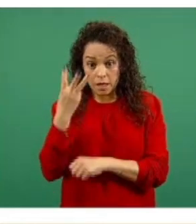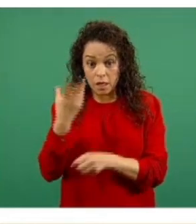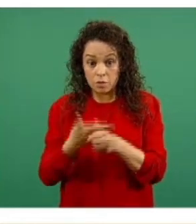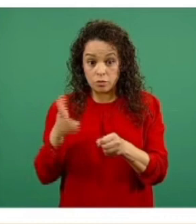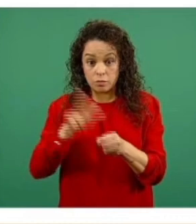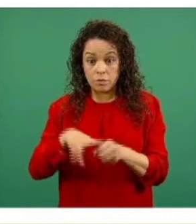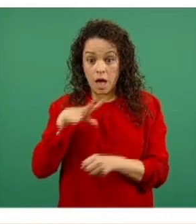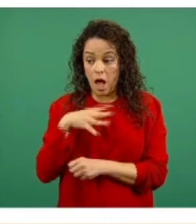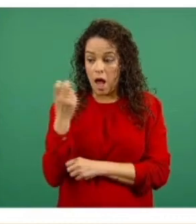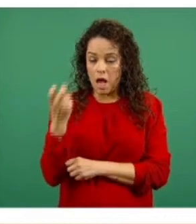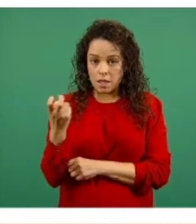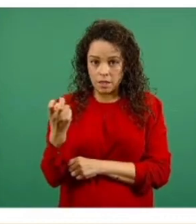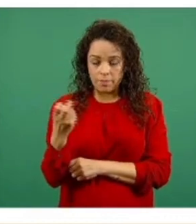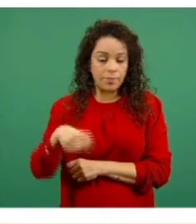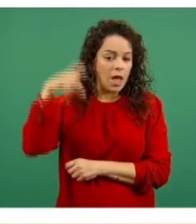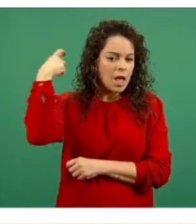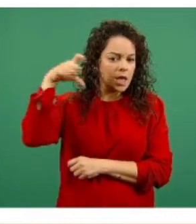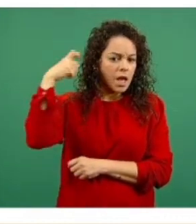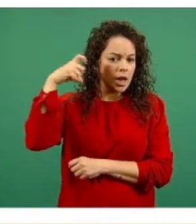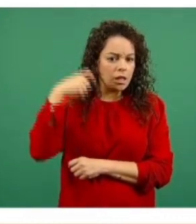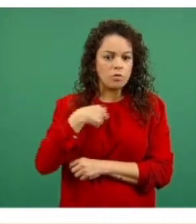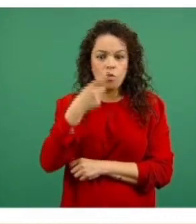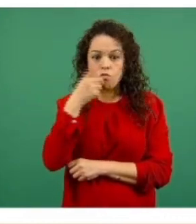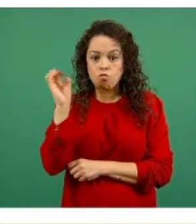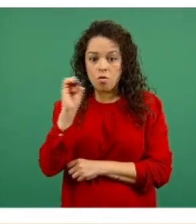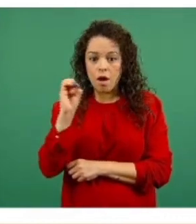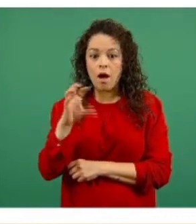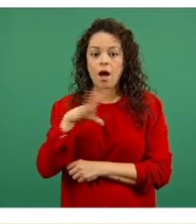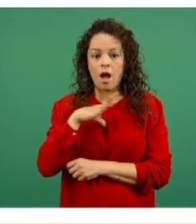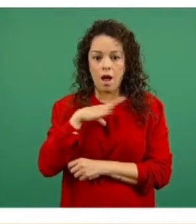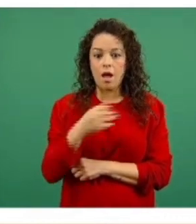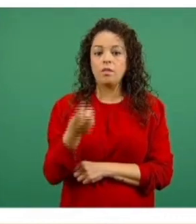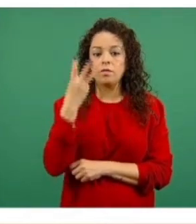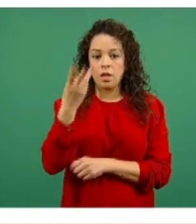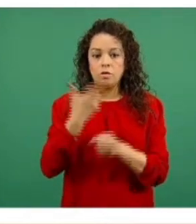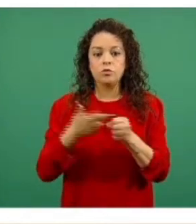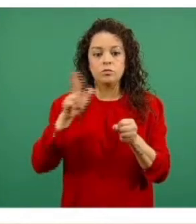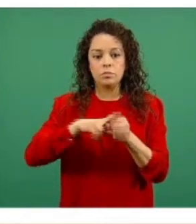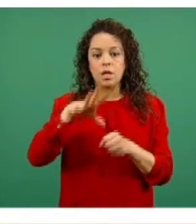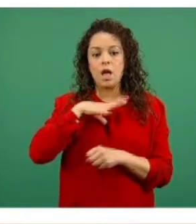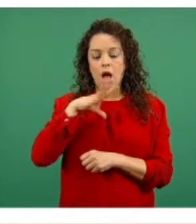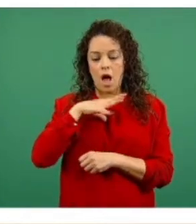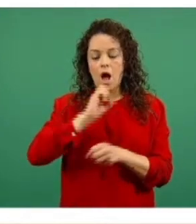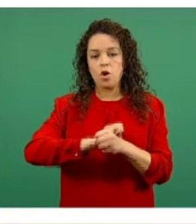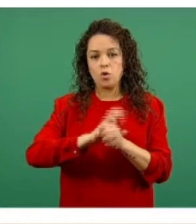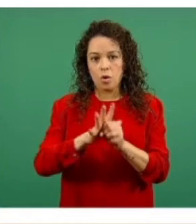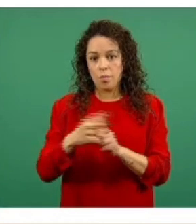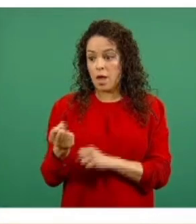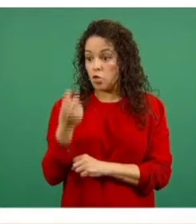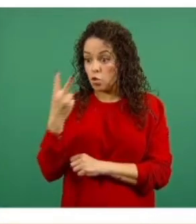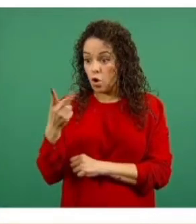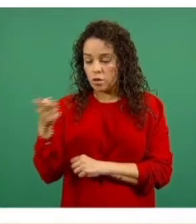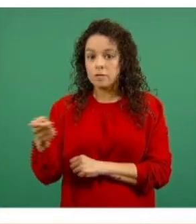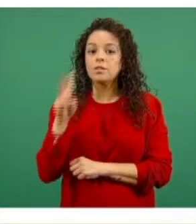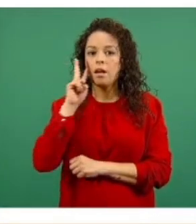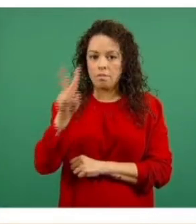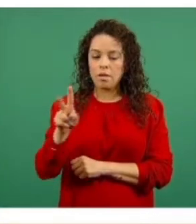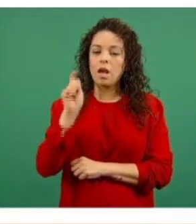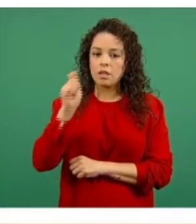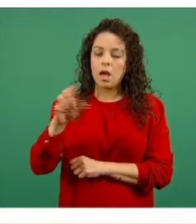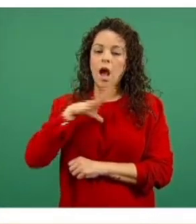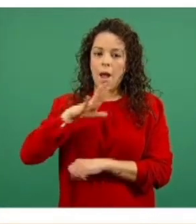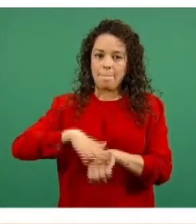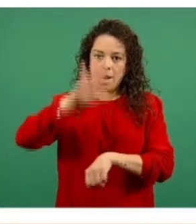crecimiento. Y en el caso de Querétaro, que no lo mencioné, son 3 hospitales que tienen COVID, 2 observarán este crecimiento.